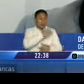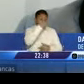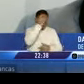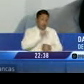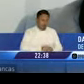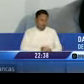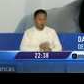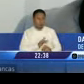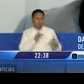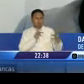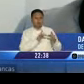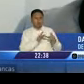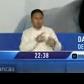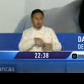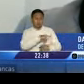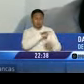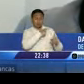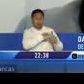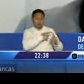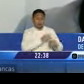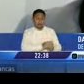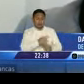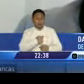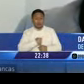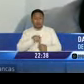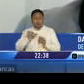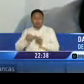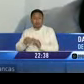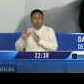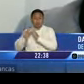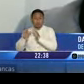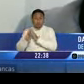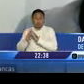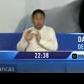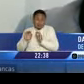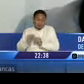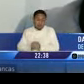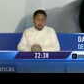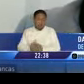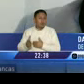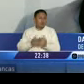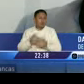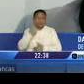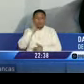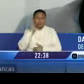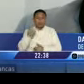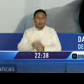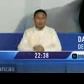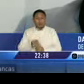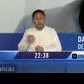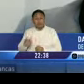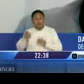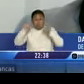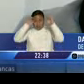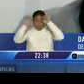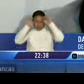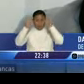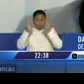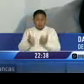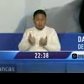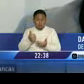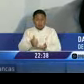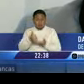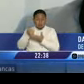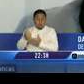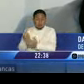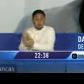persona sospechosa o confirmada, usted tiene que quedarse en casa independientemente de la prueba. Esa es la estrategia que ha demostrado